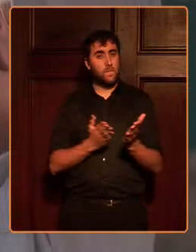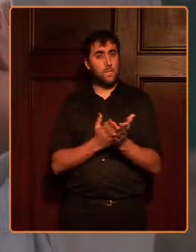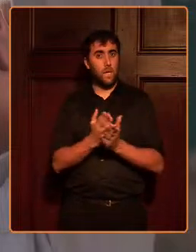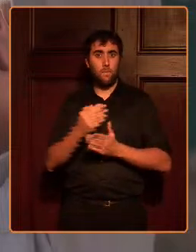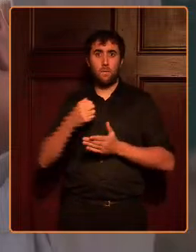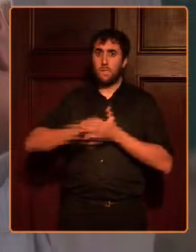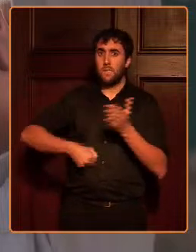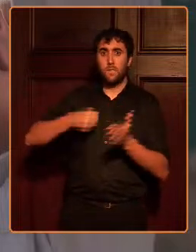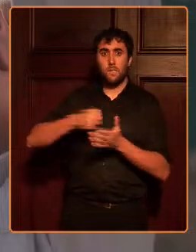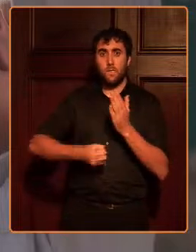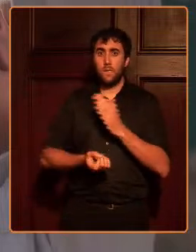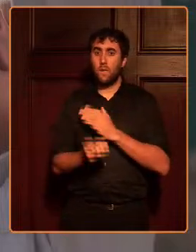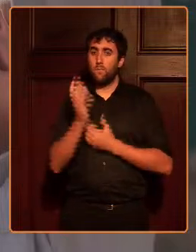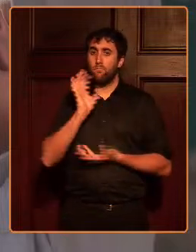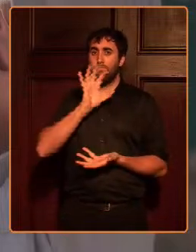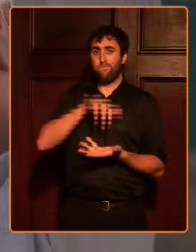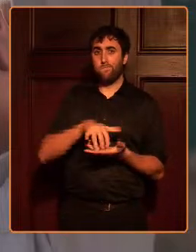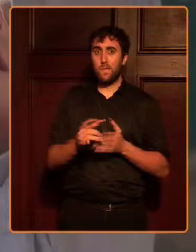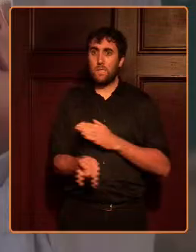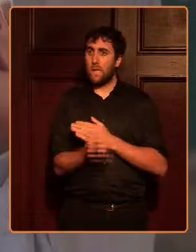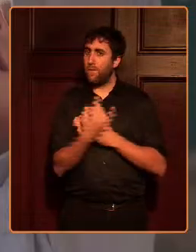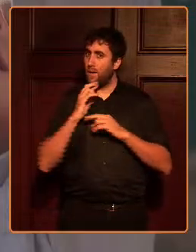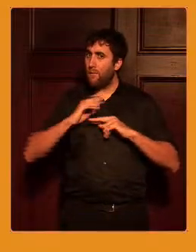lo que estamos construyendo para adelante.